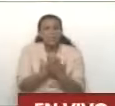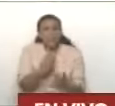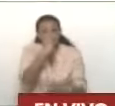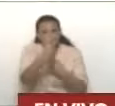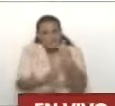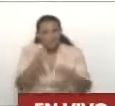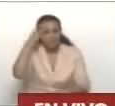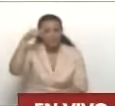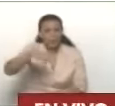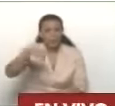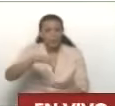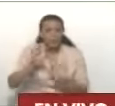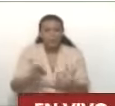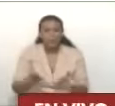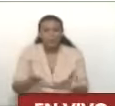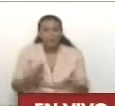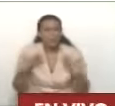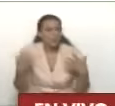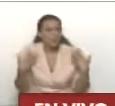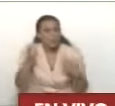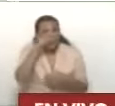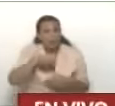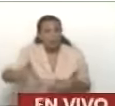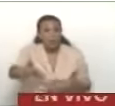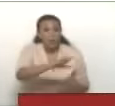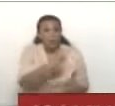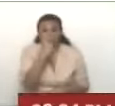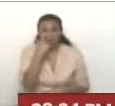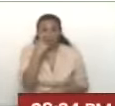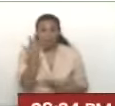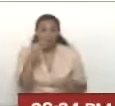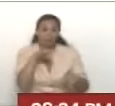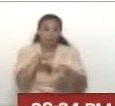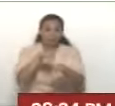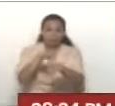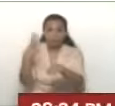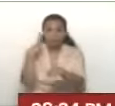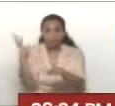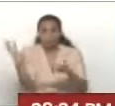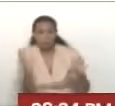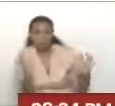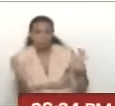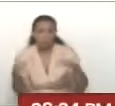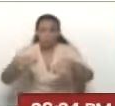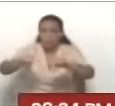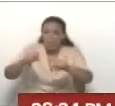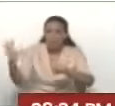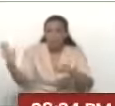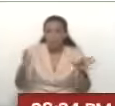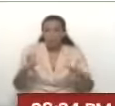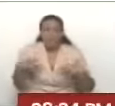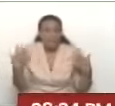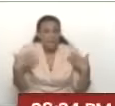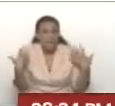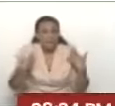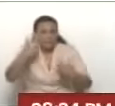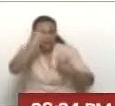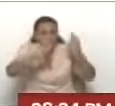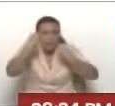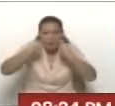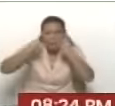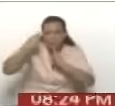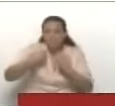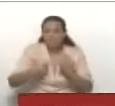visita, visita que alegra mucho al pueblo y usted lo vio en ese recorrido que tuvimos con la gente. La alegría de recibirlo